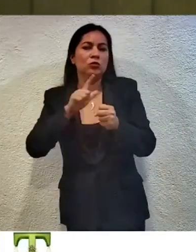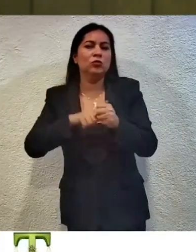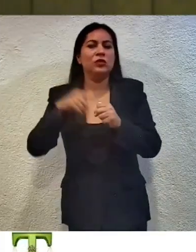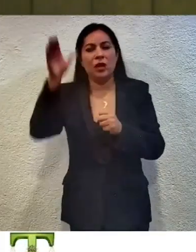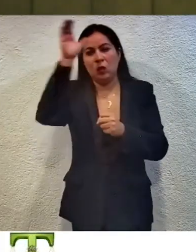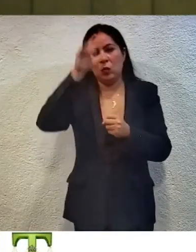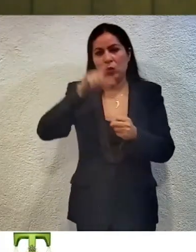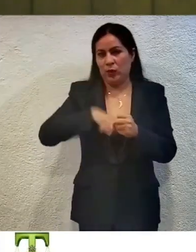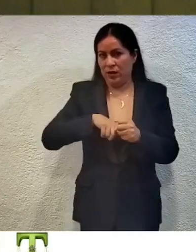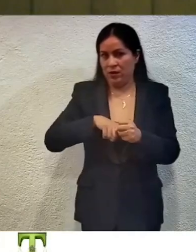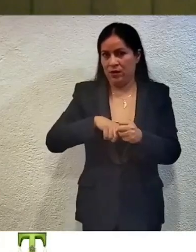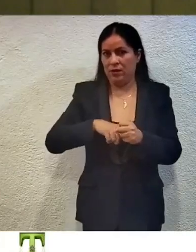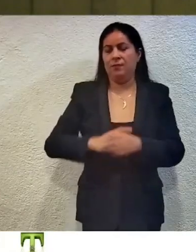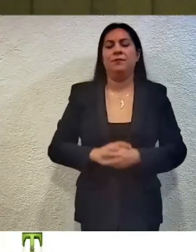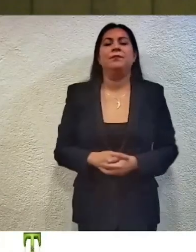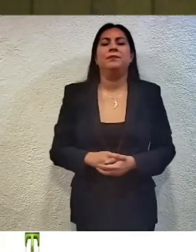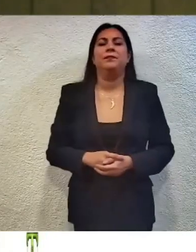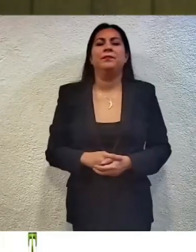cultural.